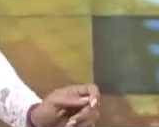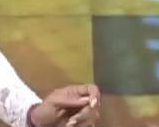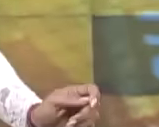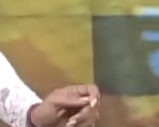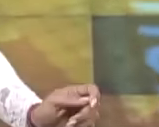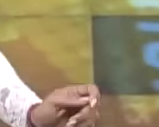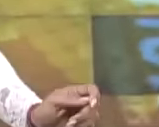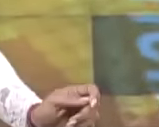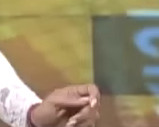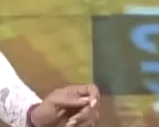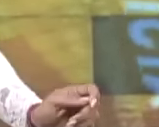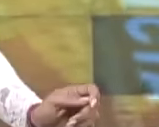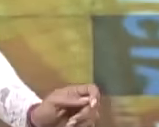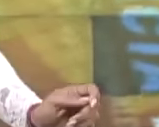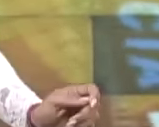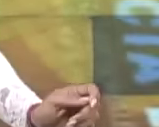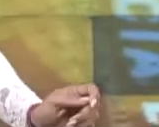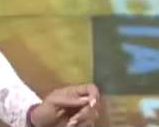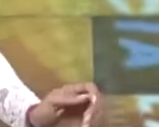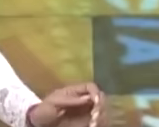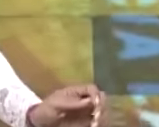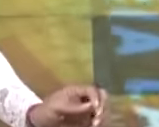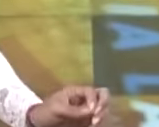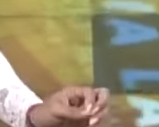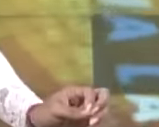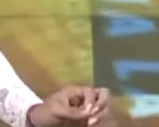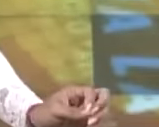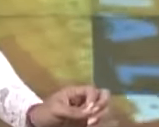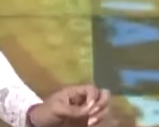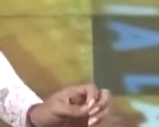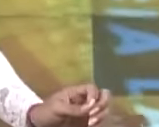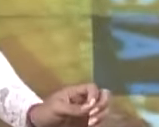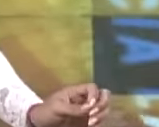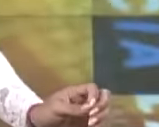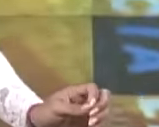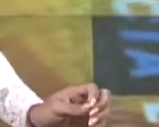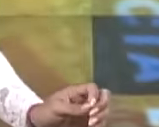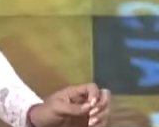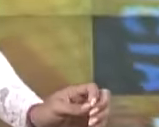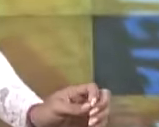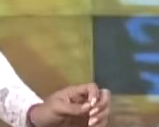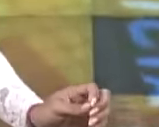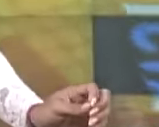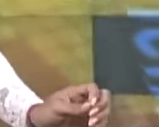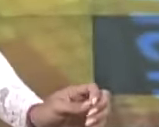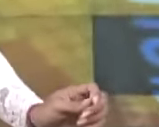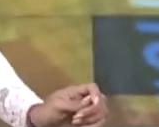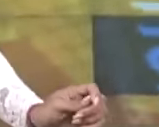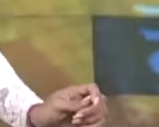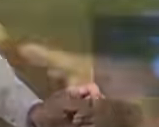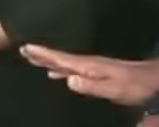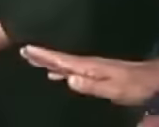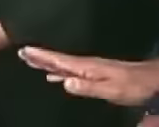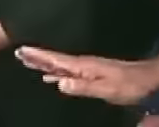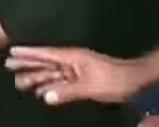Información de último minuto, 12:46 minutos del mediodía. Establecemos un contacto con nuestra compañera Mariana Mata Dugarte. Buenas tardes, Mariana.